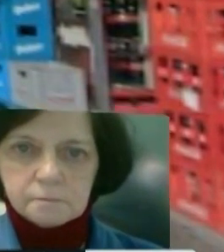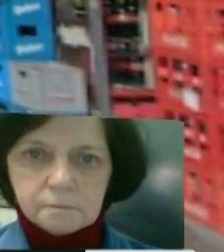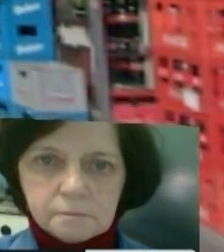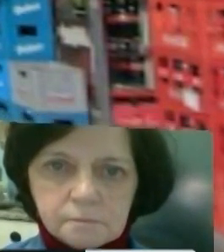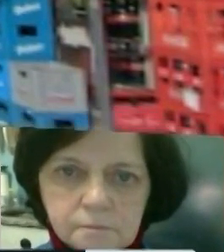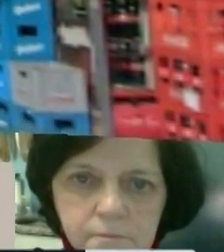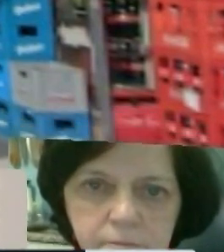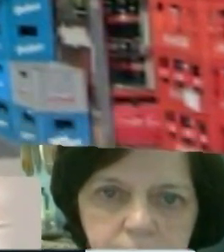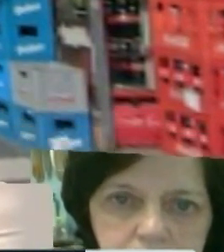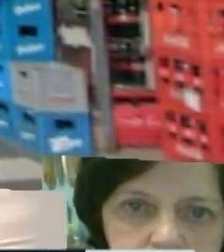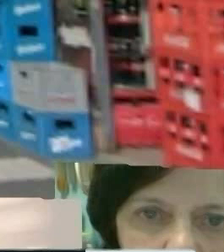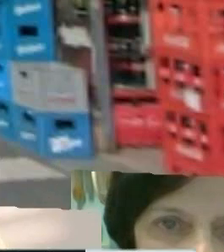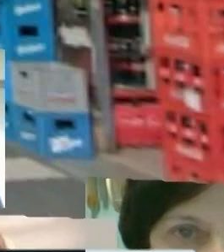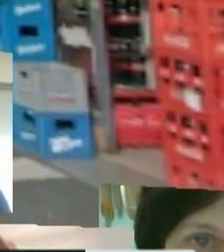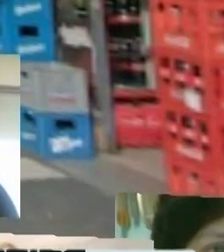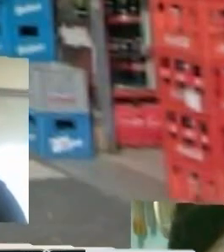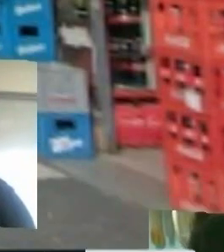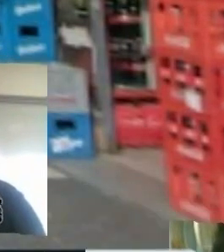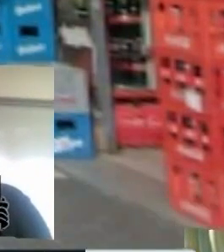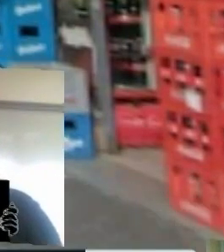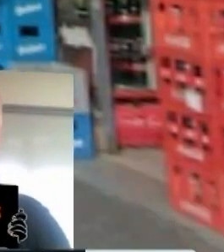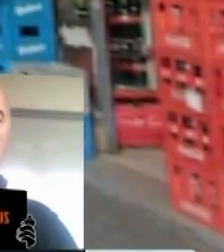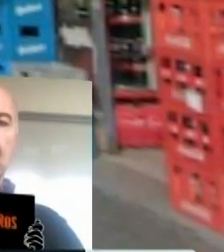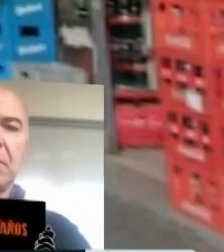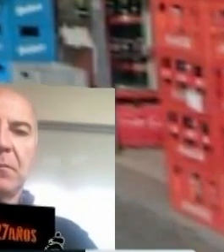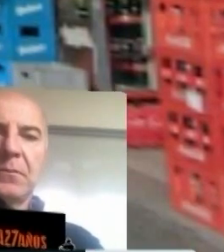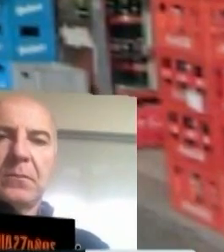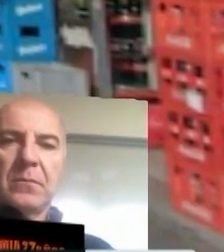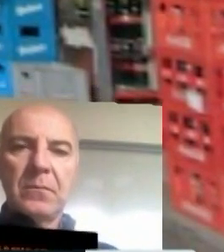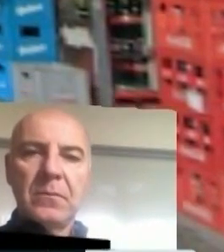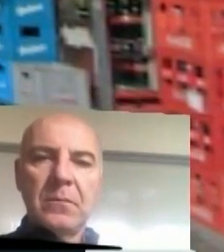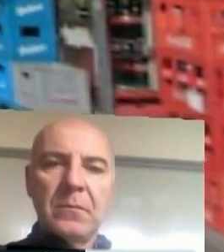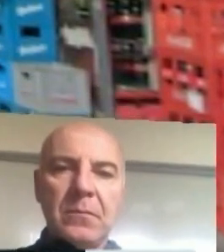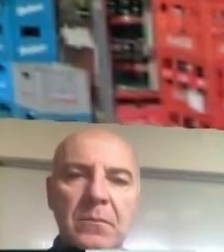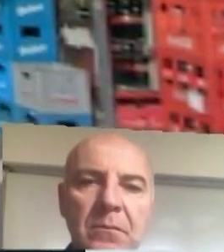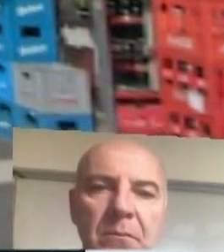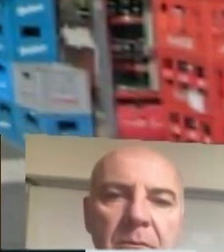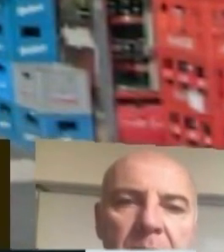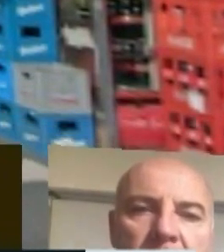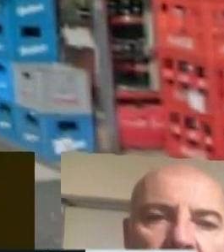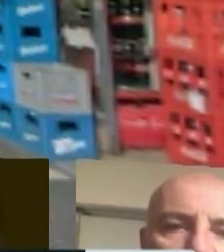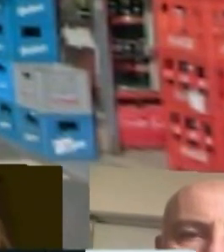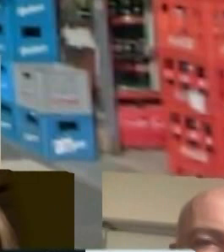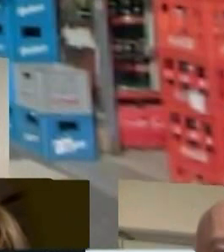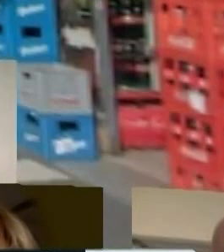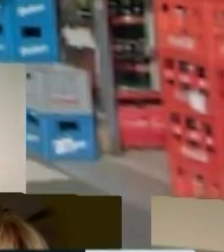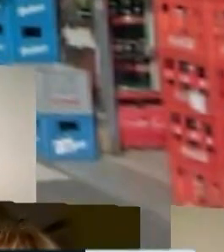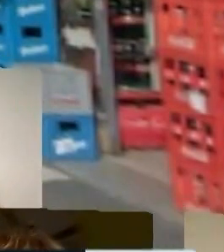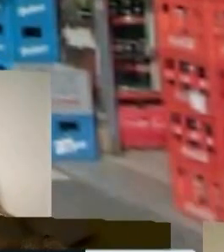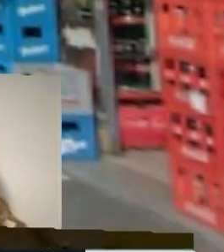Ricardo Said, Rimar Salazar Mendoza, Fabián Yalit, Pablo Yalit, Mauricio